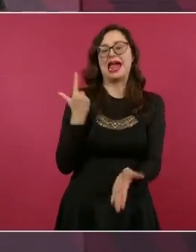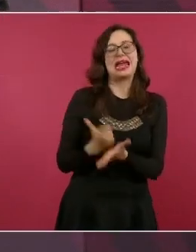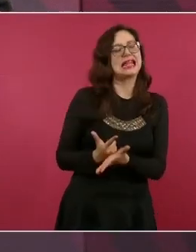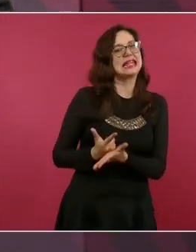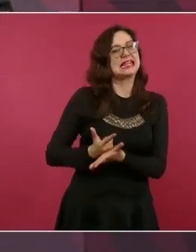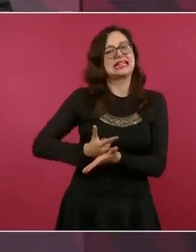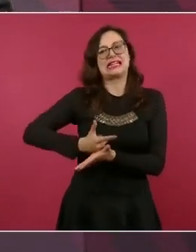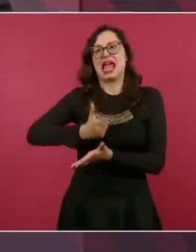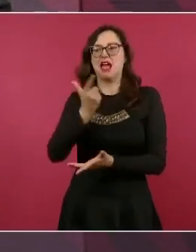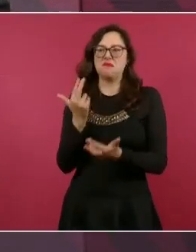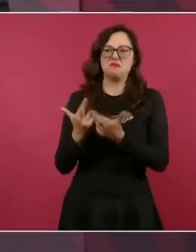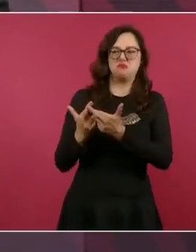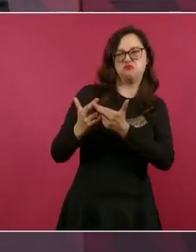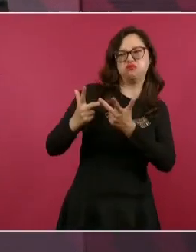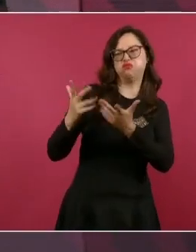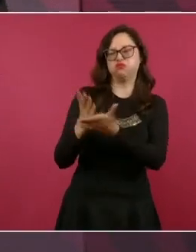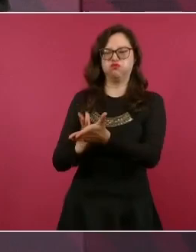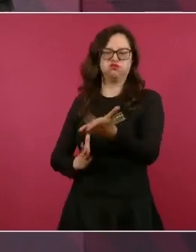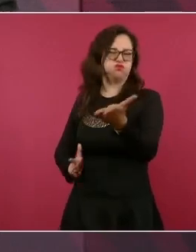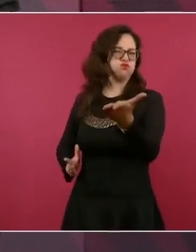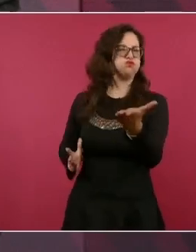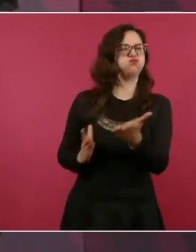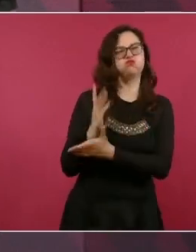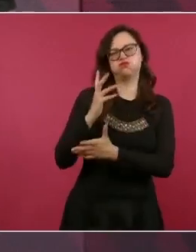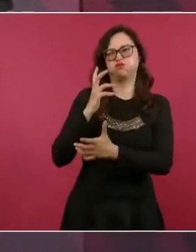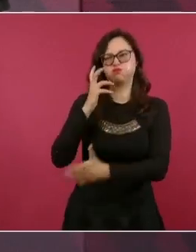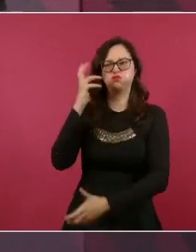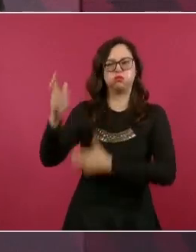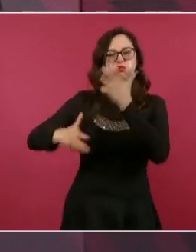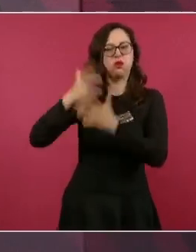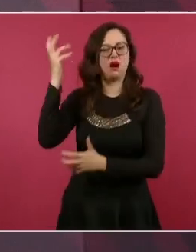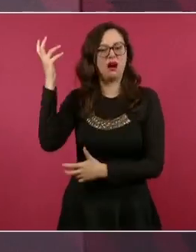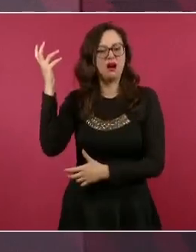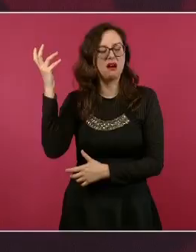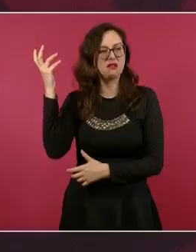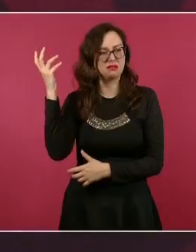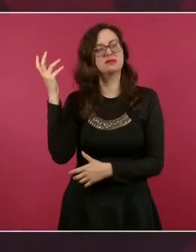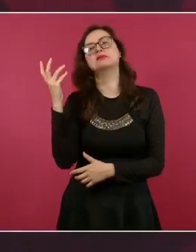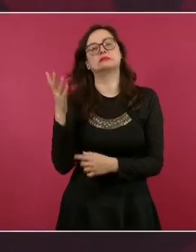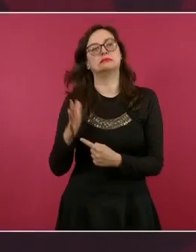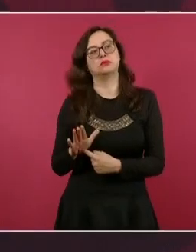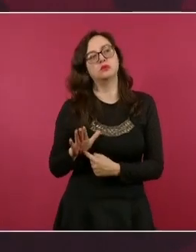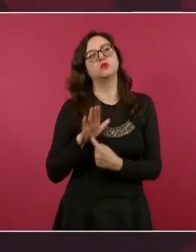la toma de la embajada, el asalto a la embajada.